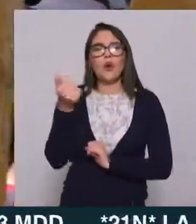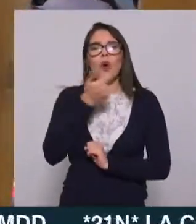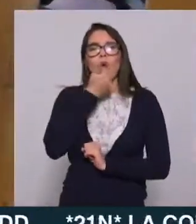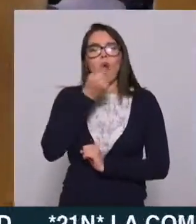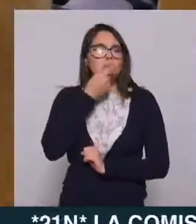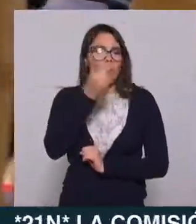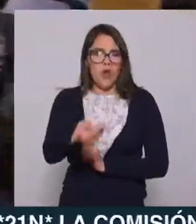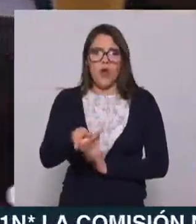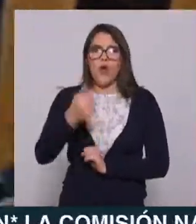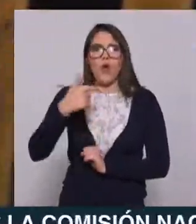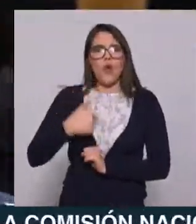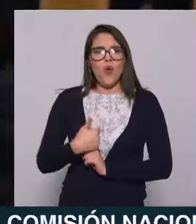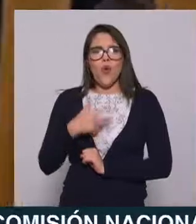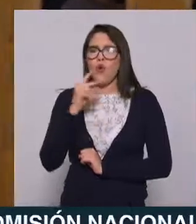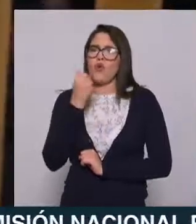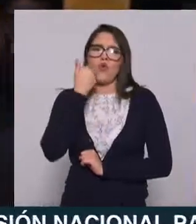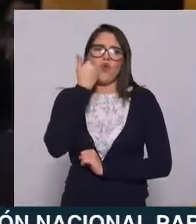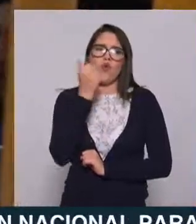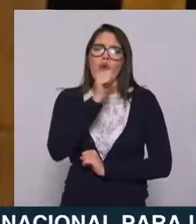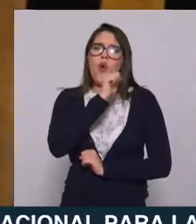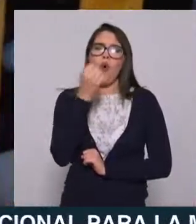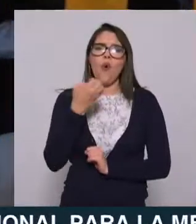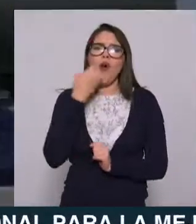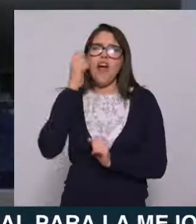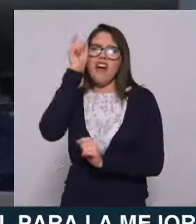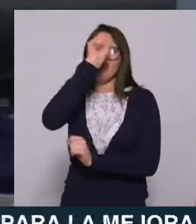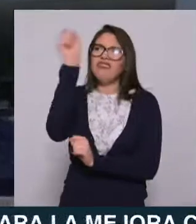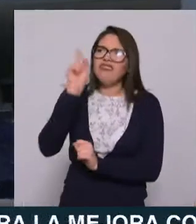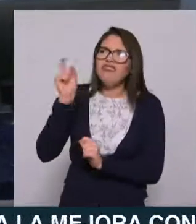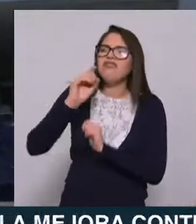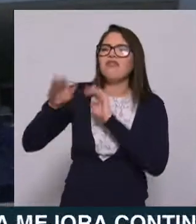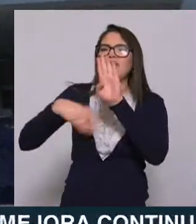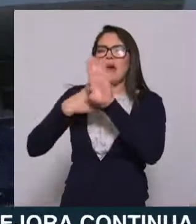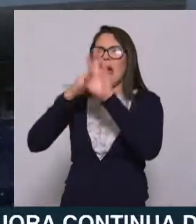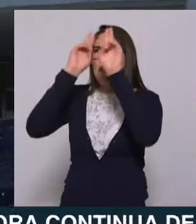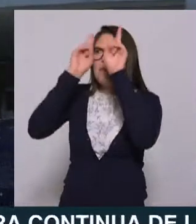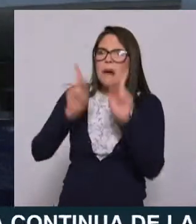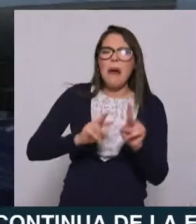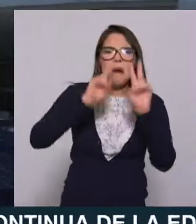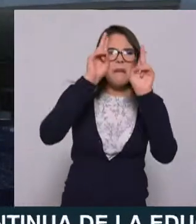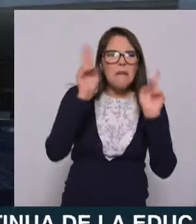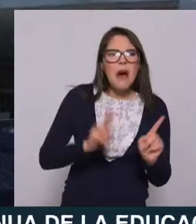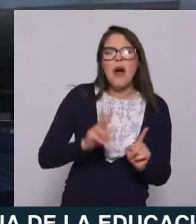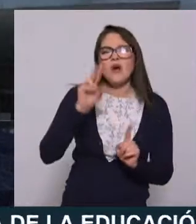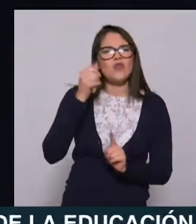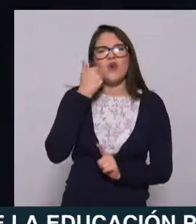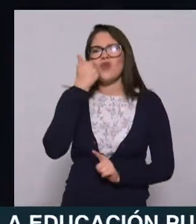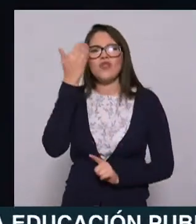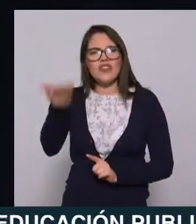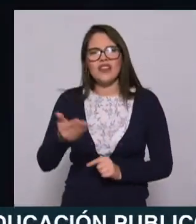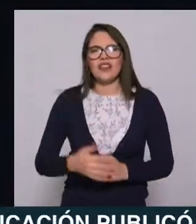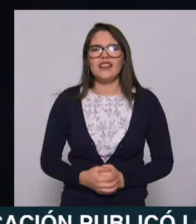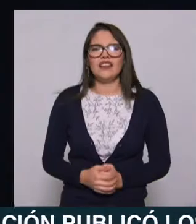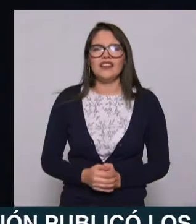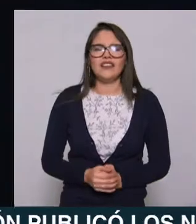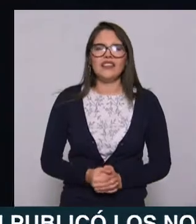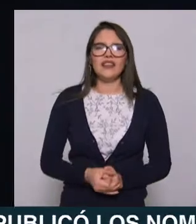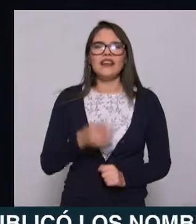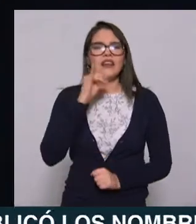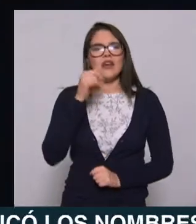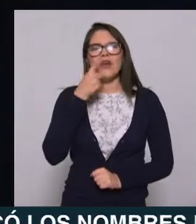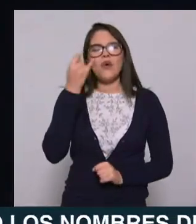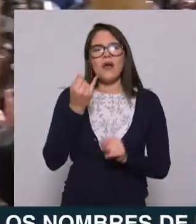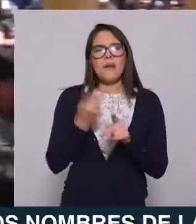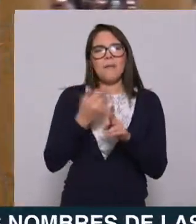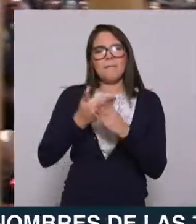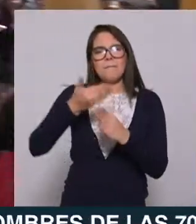indicaron que no desean que las instalaciones sean vandalizadas o saqueadas, como ocurrió en la Prepa 9, en donde se dio la detención de un joven el pasado 2 de febrero